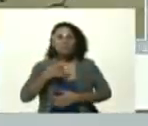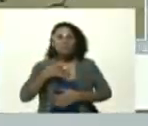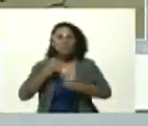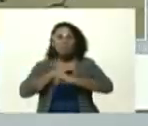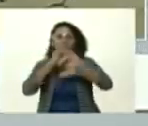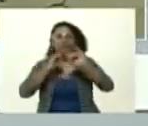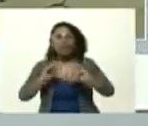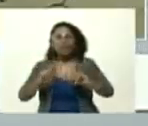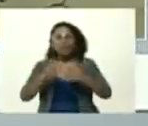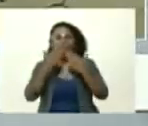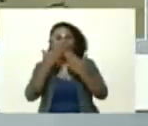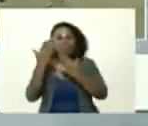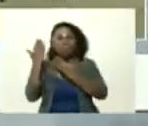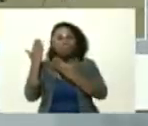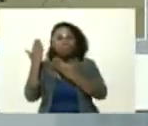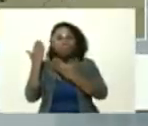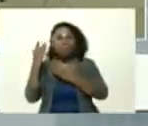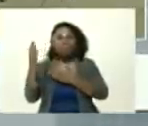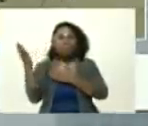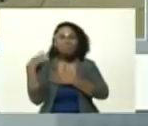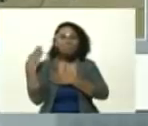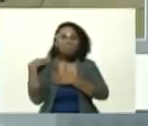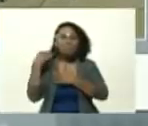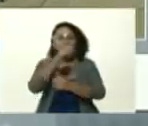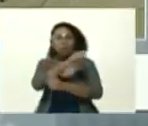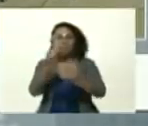fíjate que me está informando la